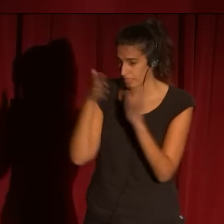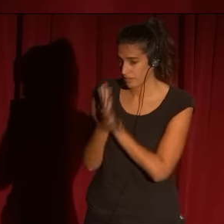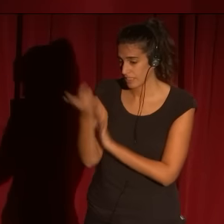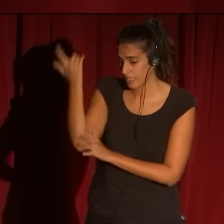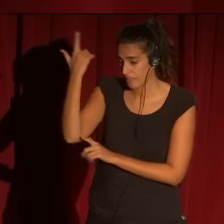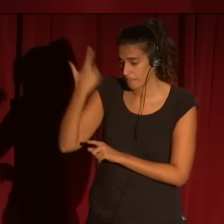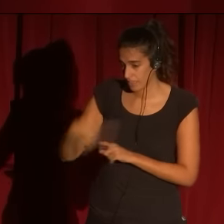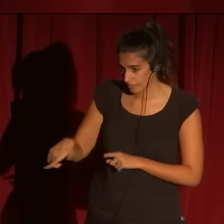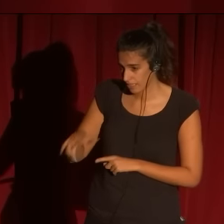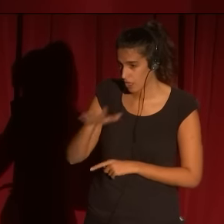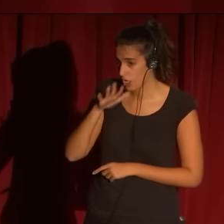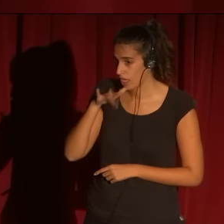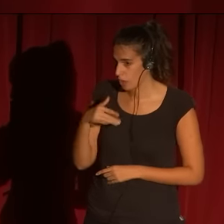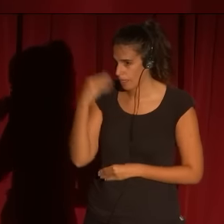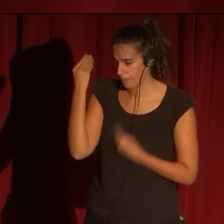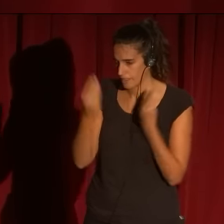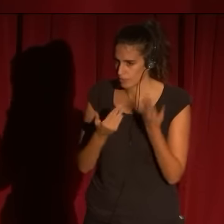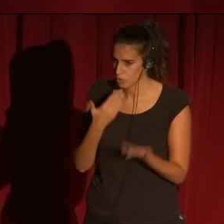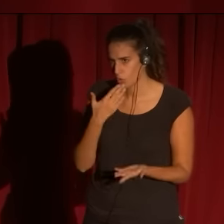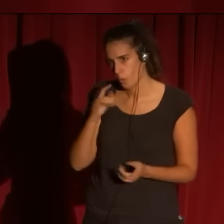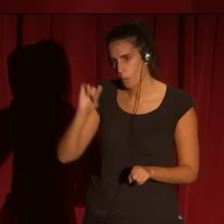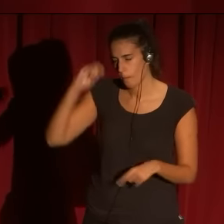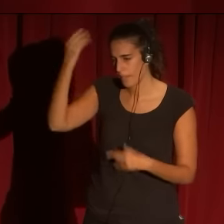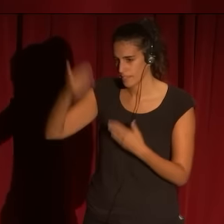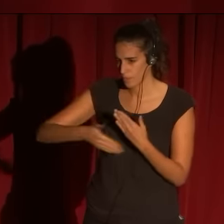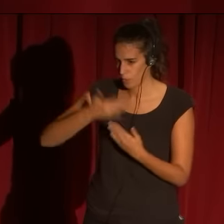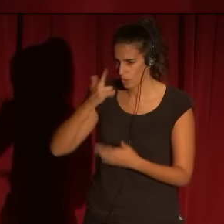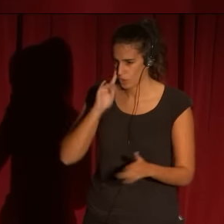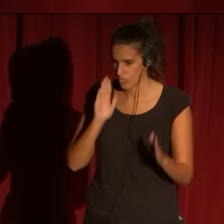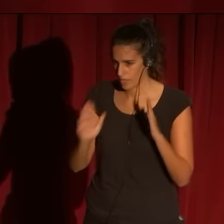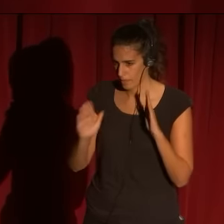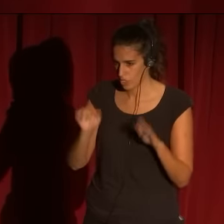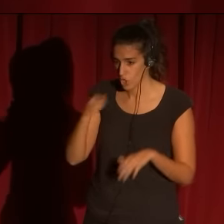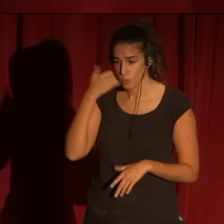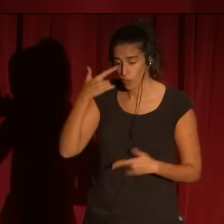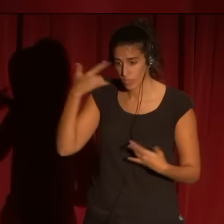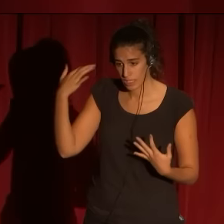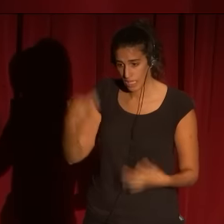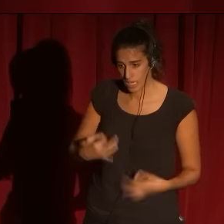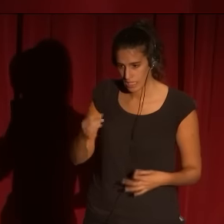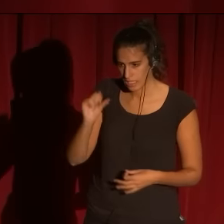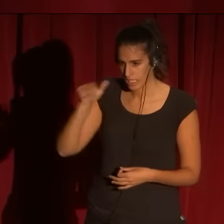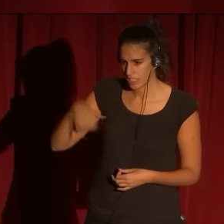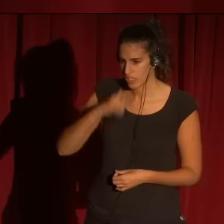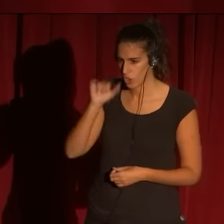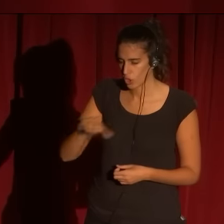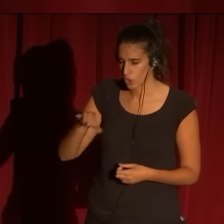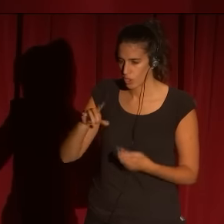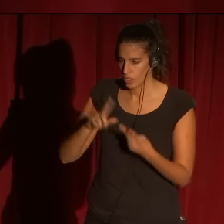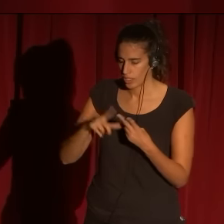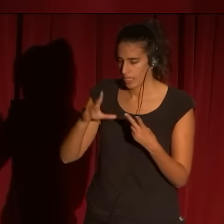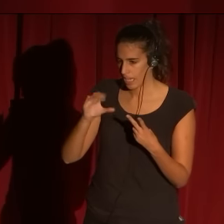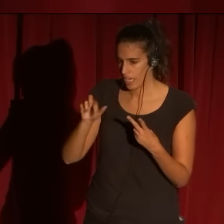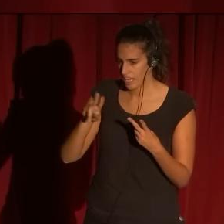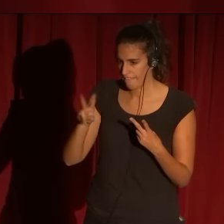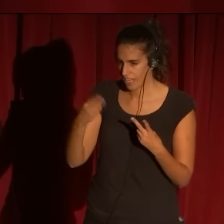mismo de lo que ahora consideramos como lo más moderno que se pintaba en esa época que son los bodegones realistas Sánchez cotán Caraballo las cosas que